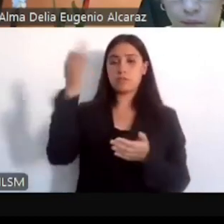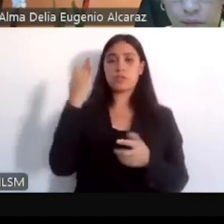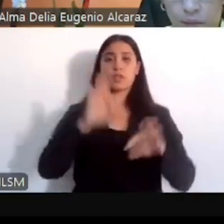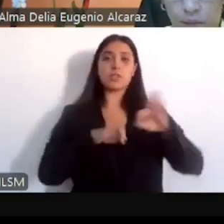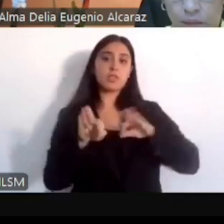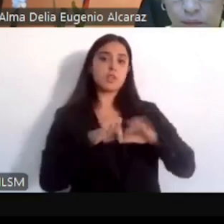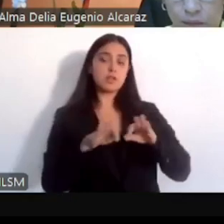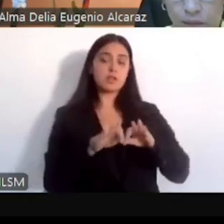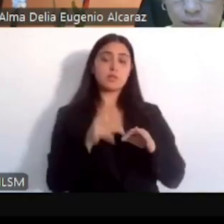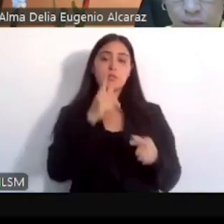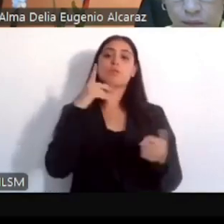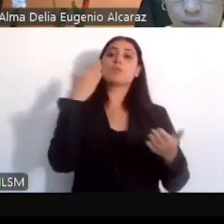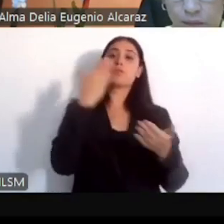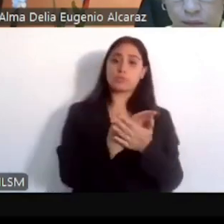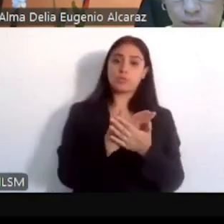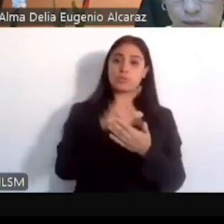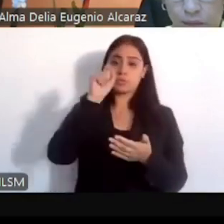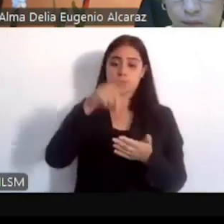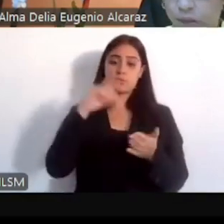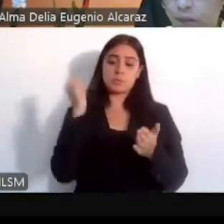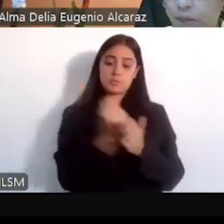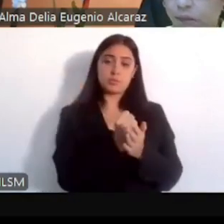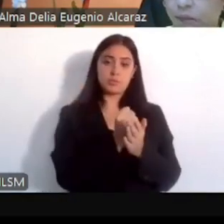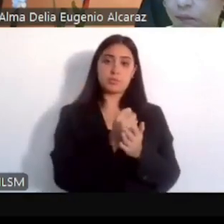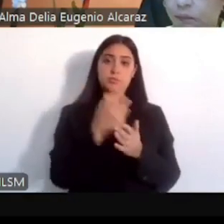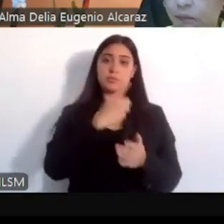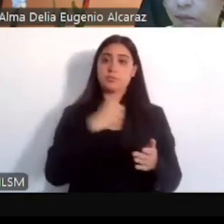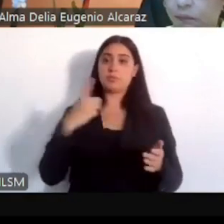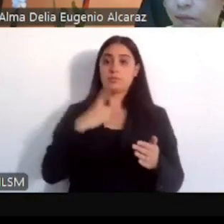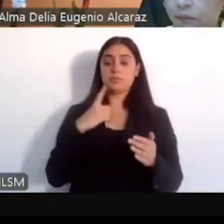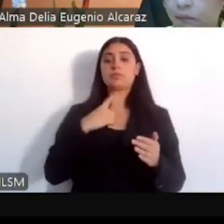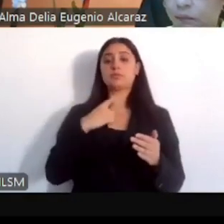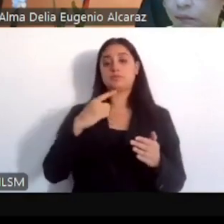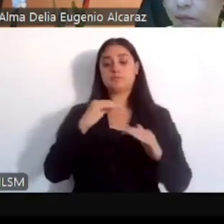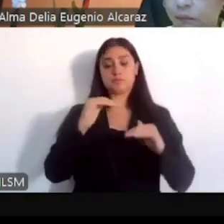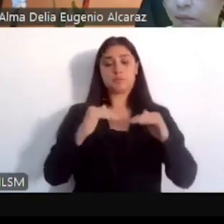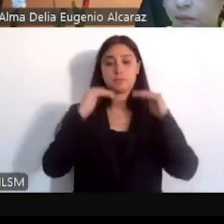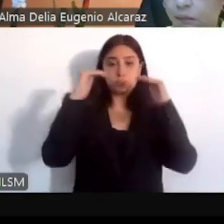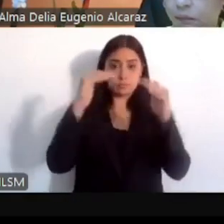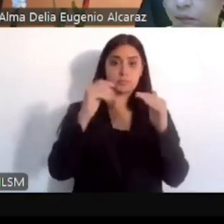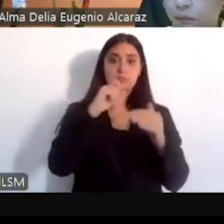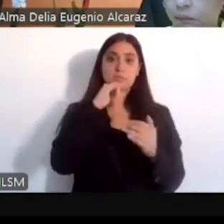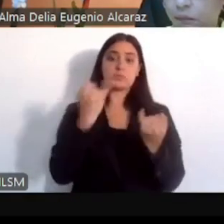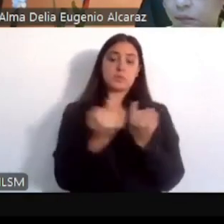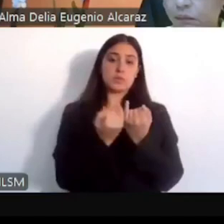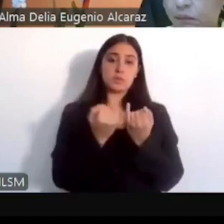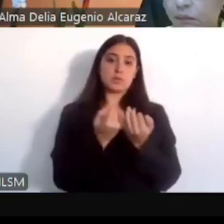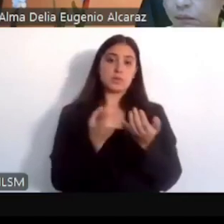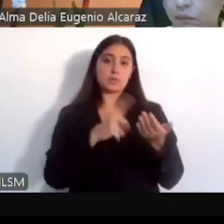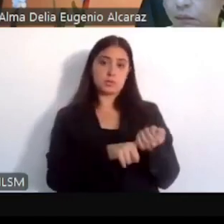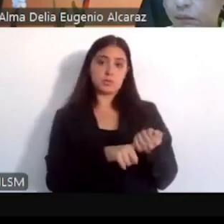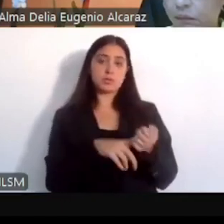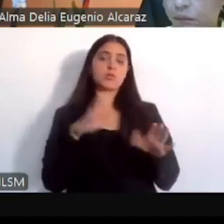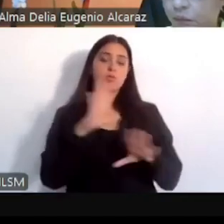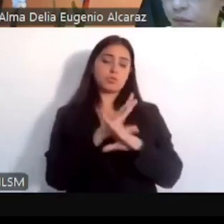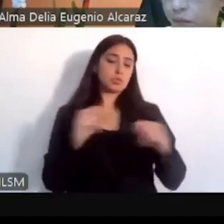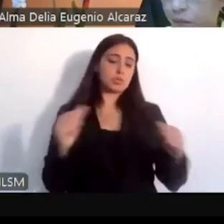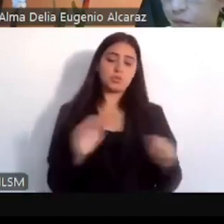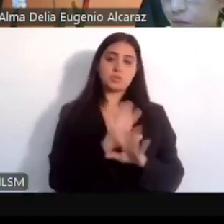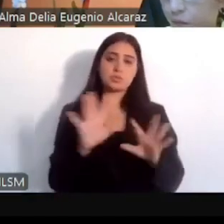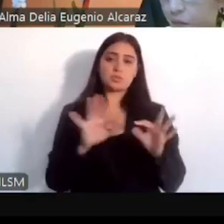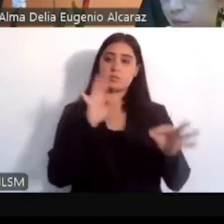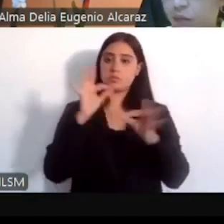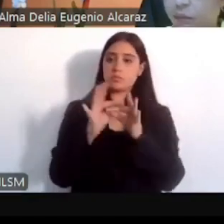y se propone la aprobación del mismo elevarlo a la categoría de laudo ejecutoriado y el archivo del asunto como concluido la cuenta